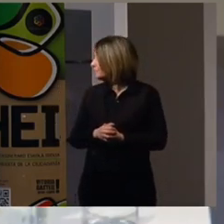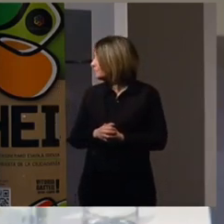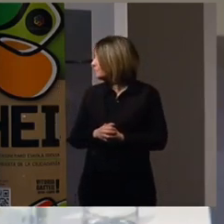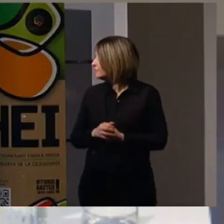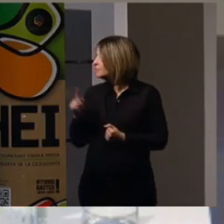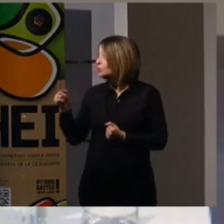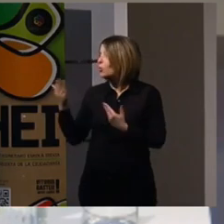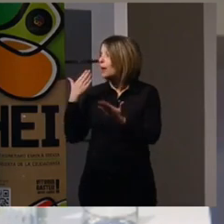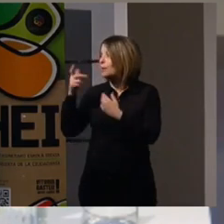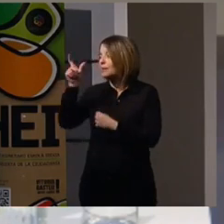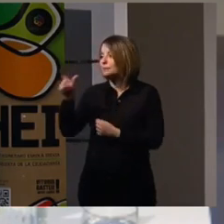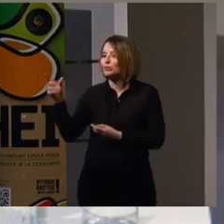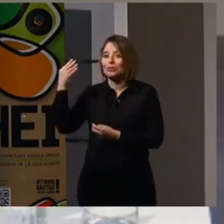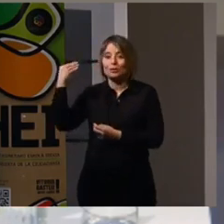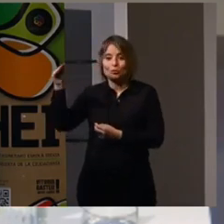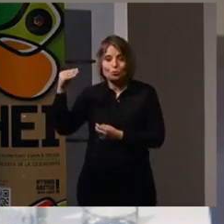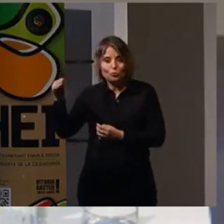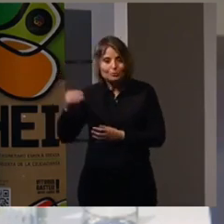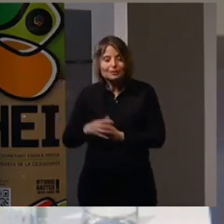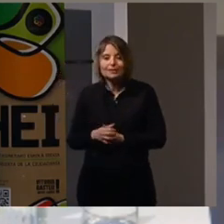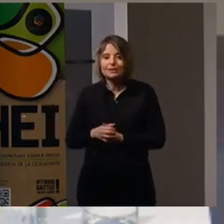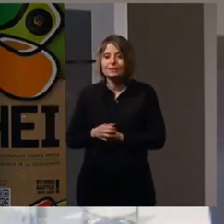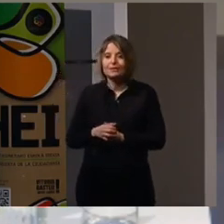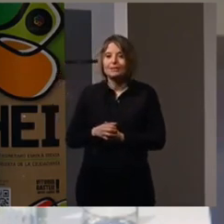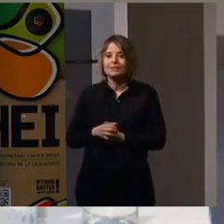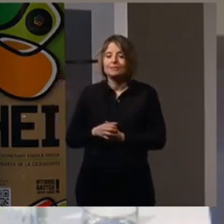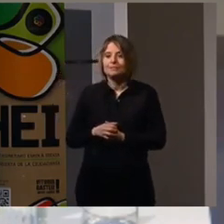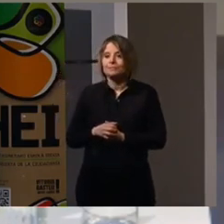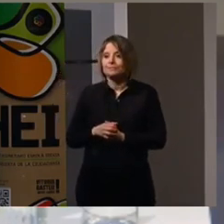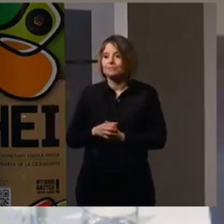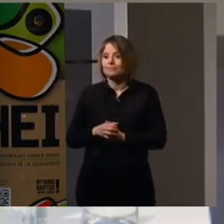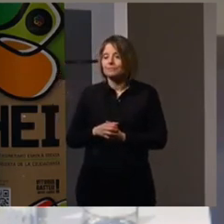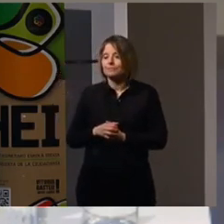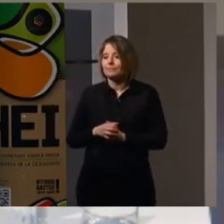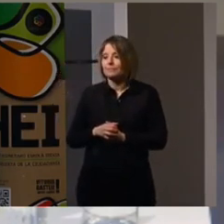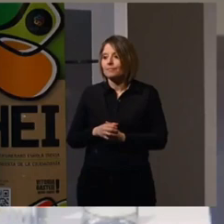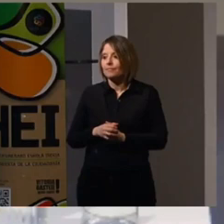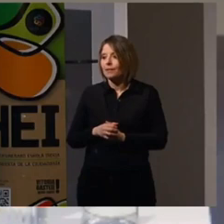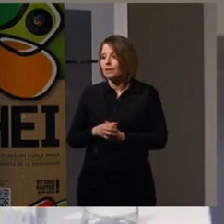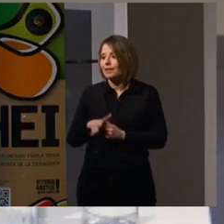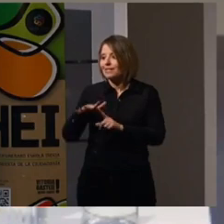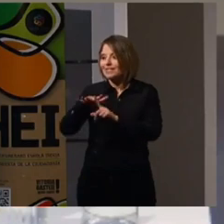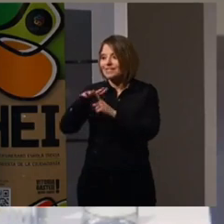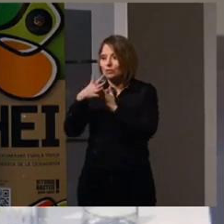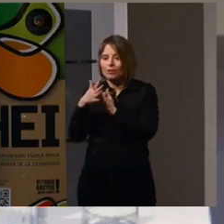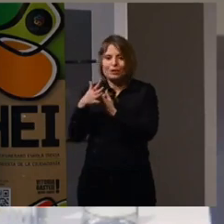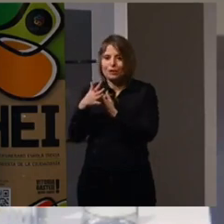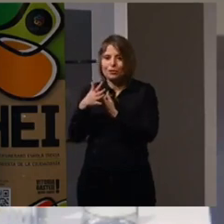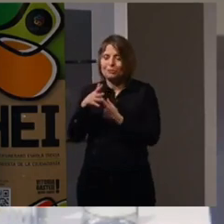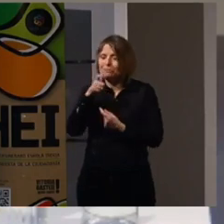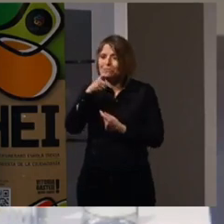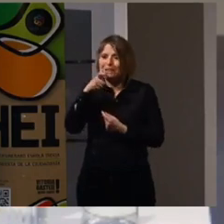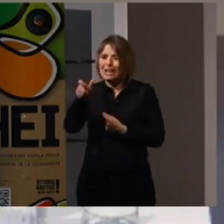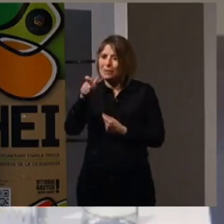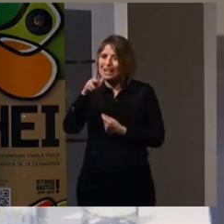Claro, hablabas antes de los jóvenes, ¿no? Es que la situación es, yo creo que es terrorífica, la palabra